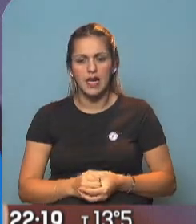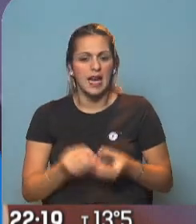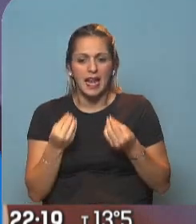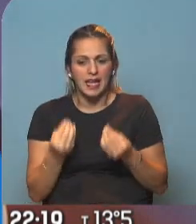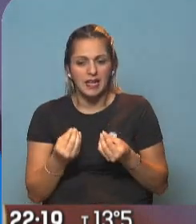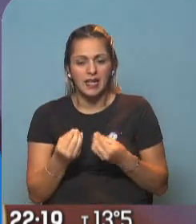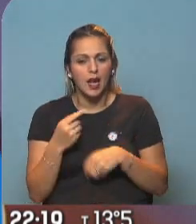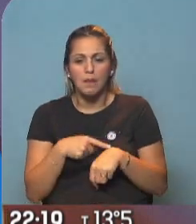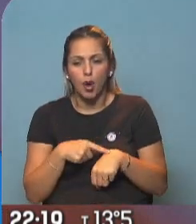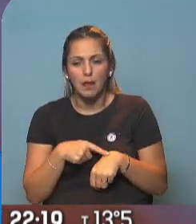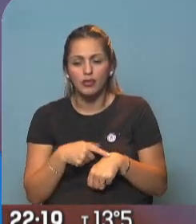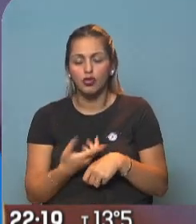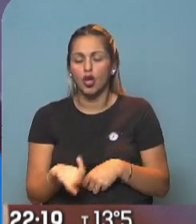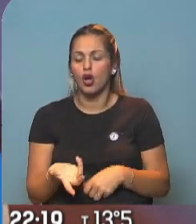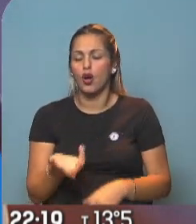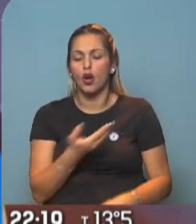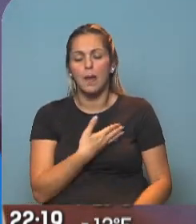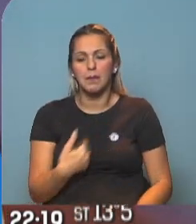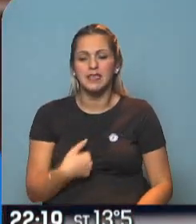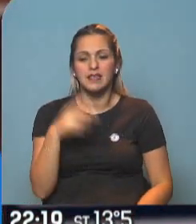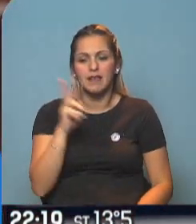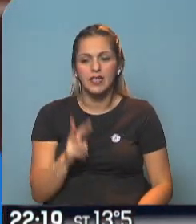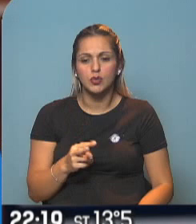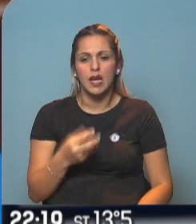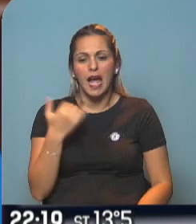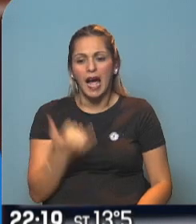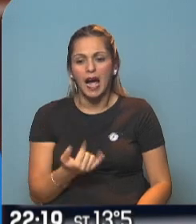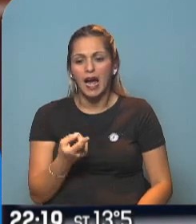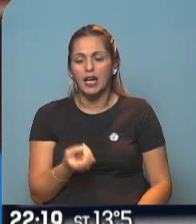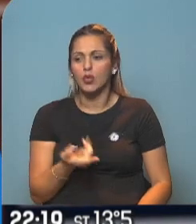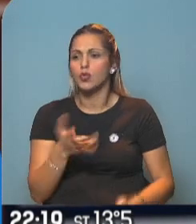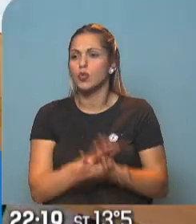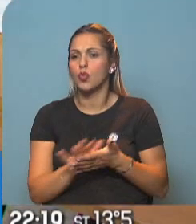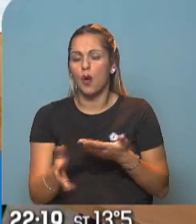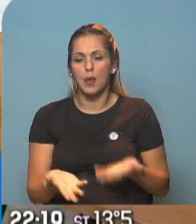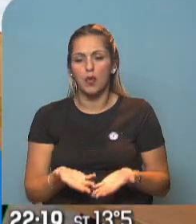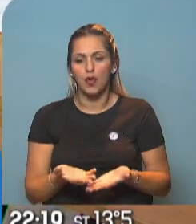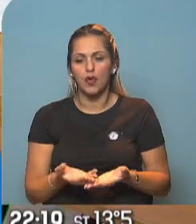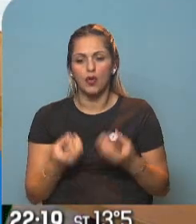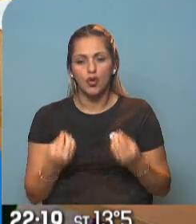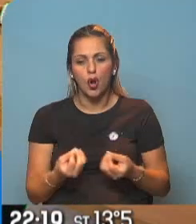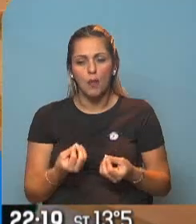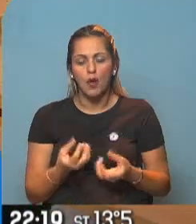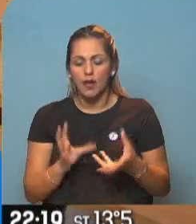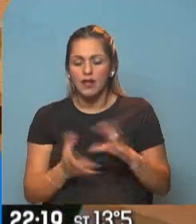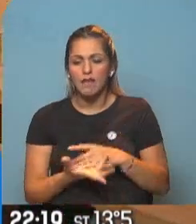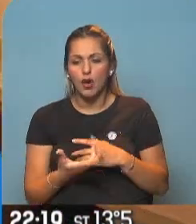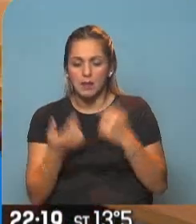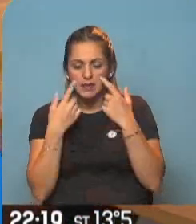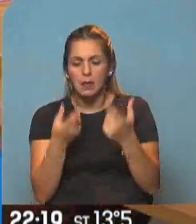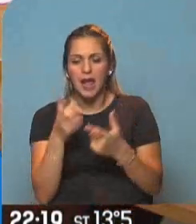Maduro no se va a radicalizar? ¿En dónde hay un Maduro nuevo? Y también en donde hay un